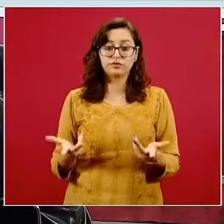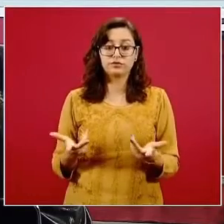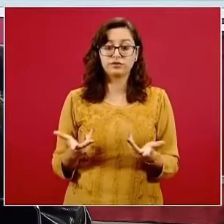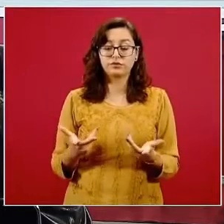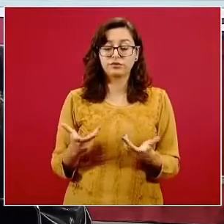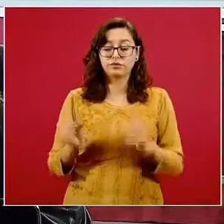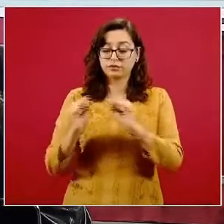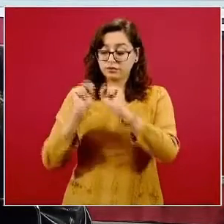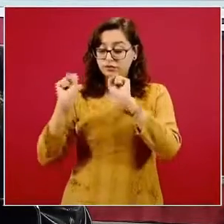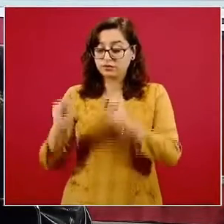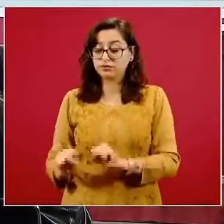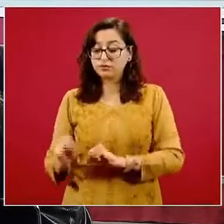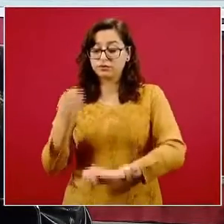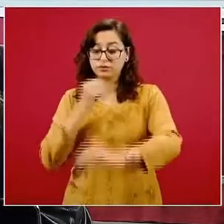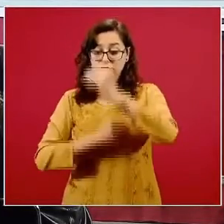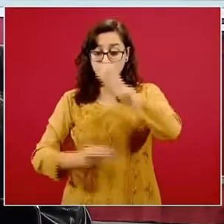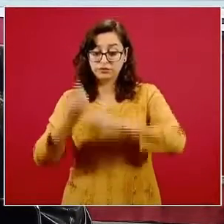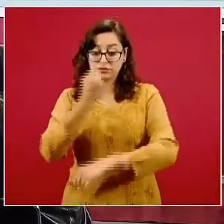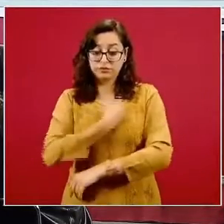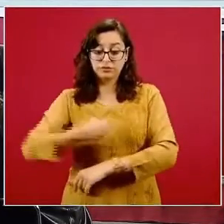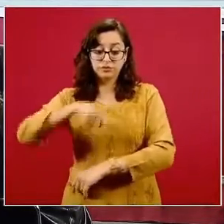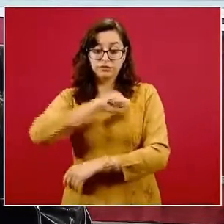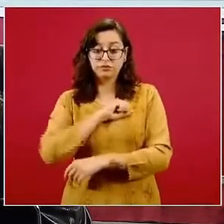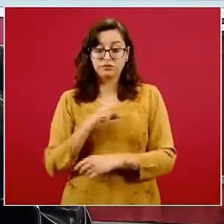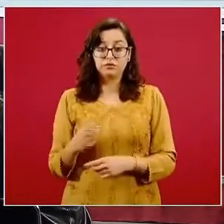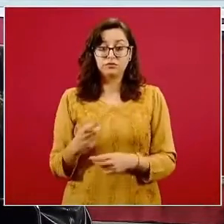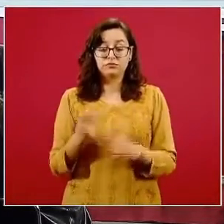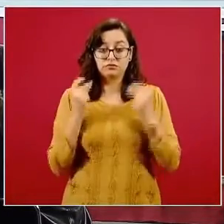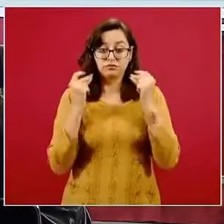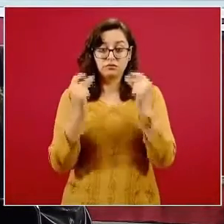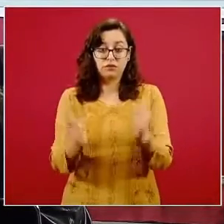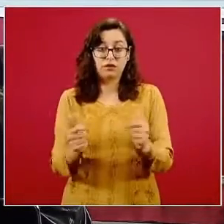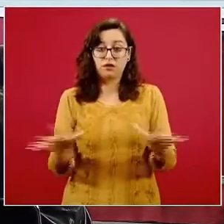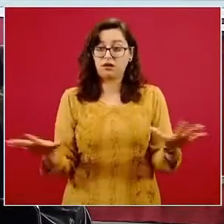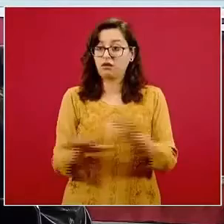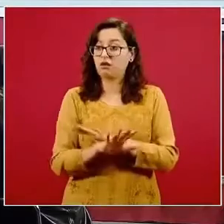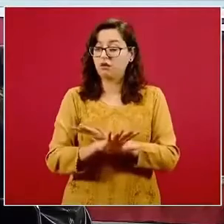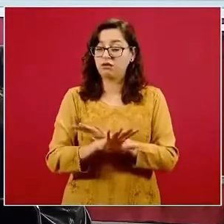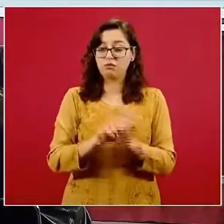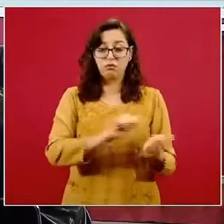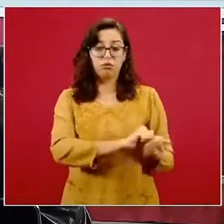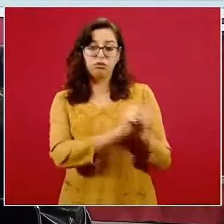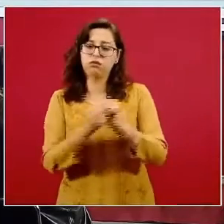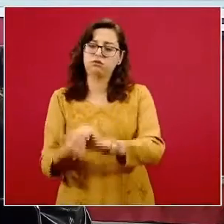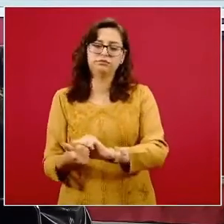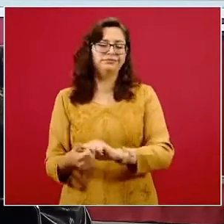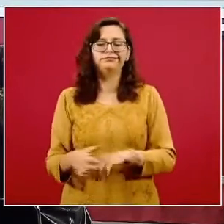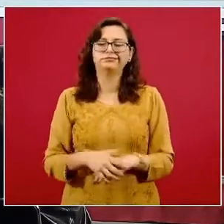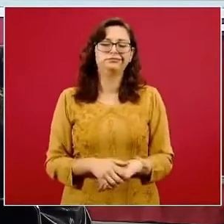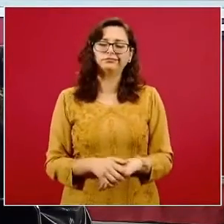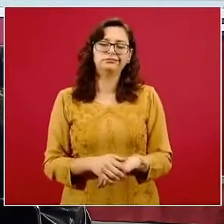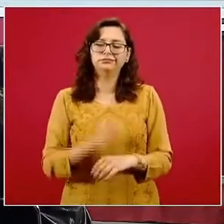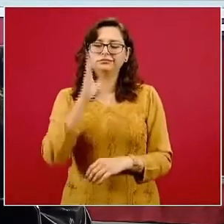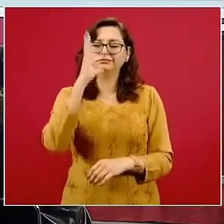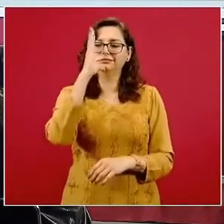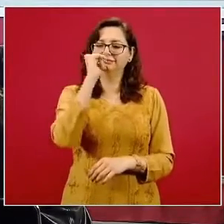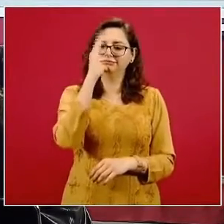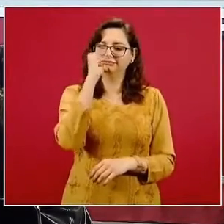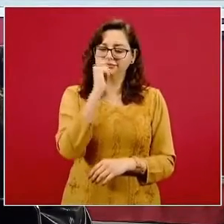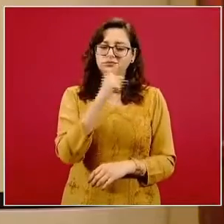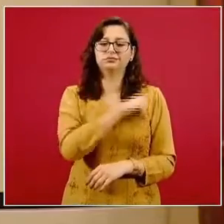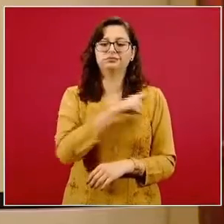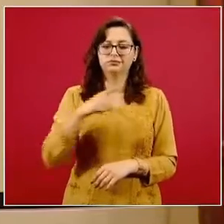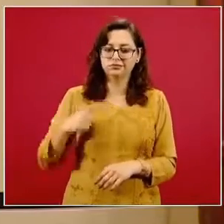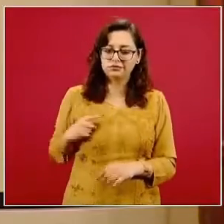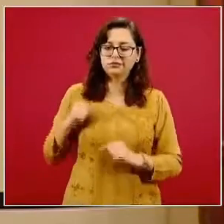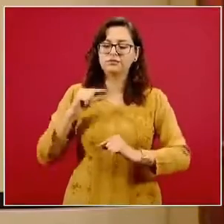un sistema alimentario saludable si no articulamos estos esfuerzos con la transformación de